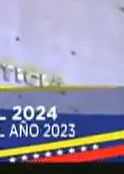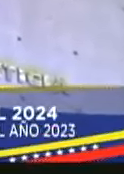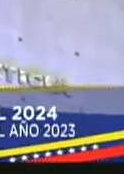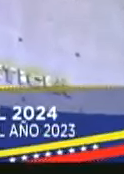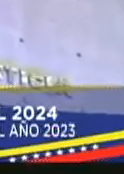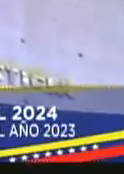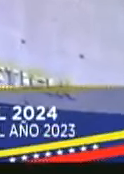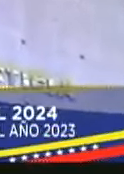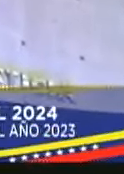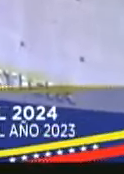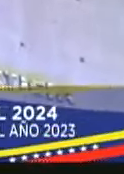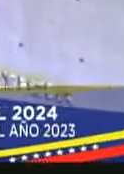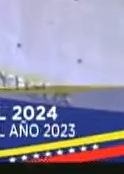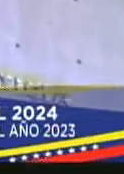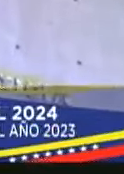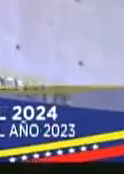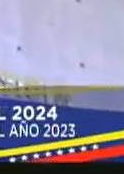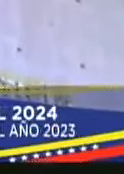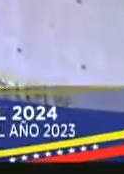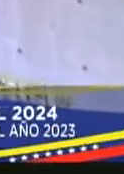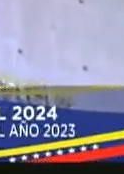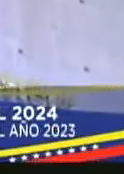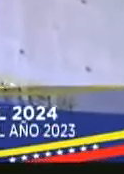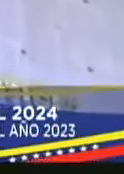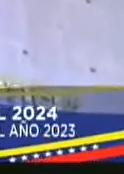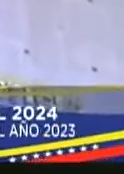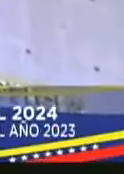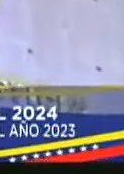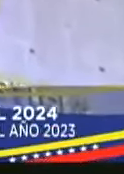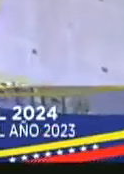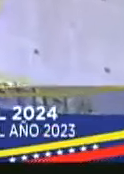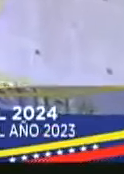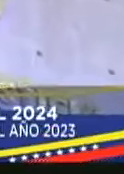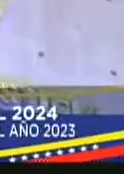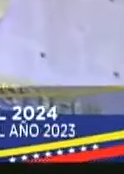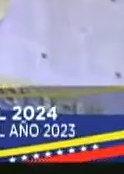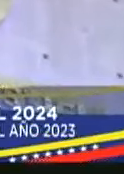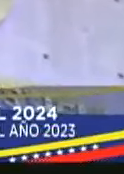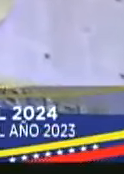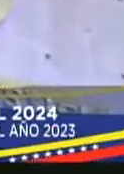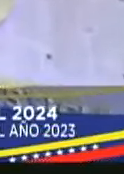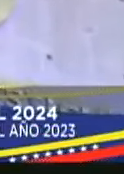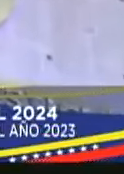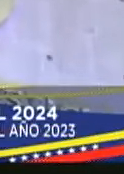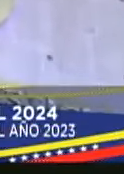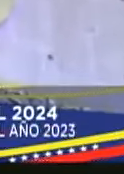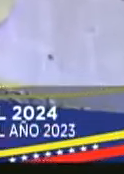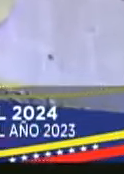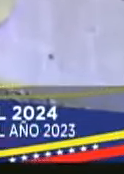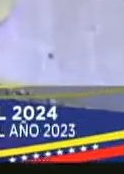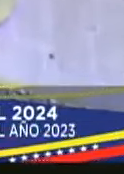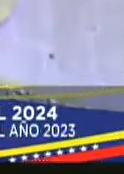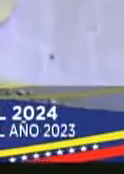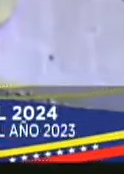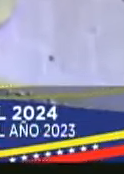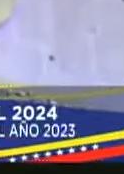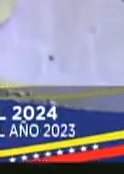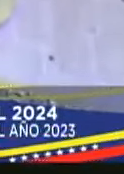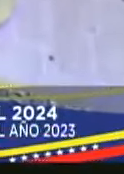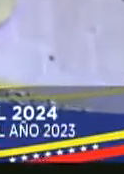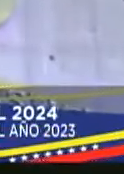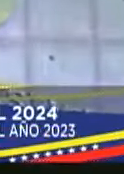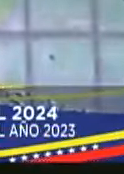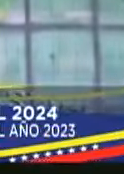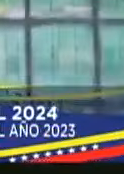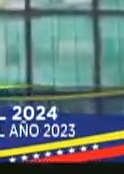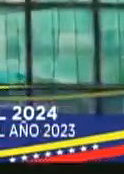Instaba también a trabajar por un sistema penitenciario cada vez más humanista que transforme a los penados en seres útiles para